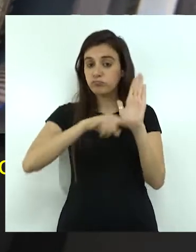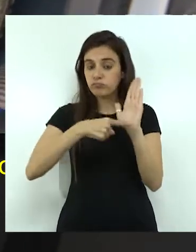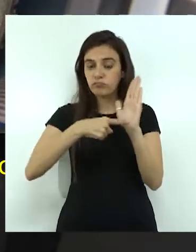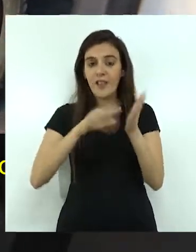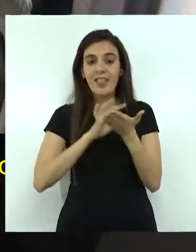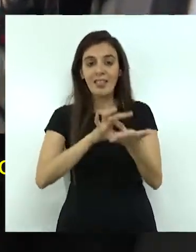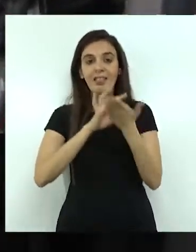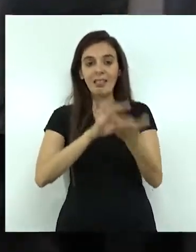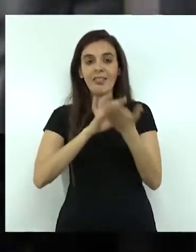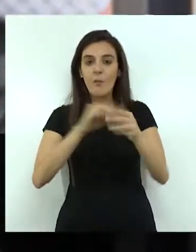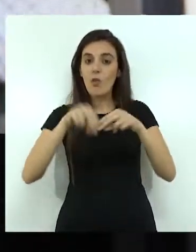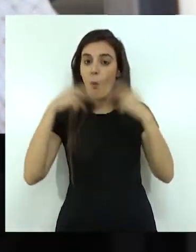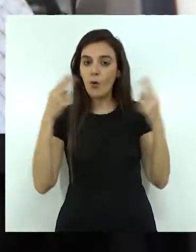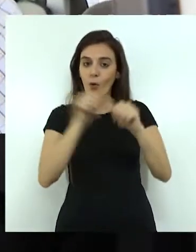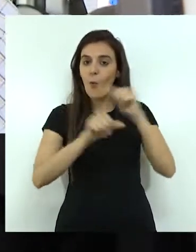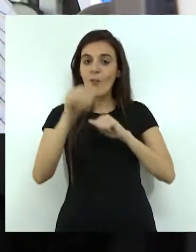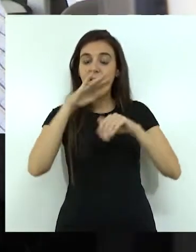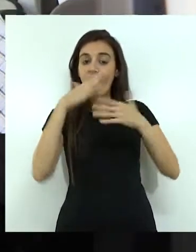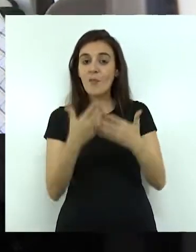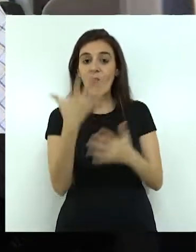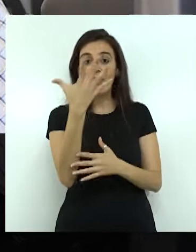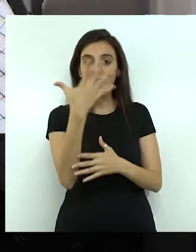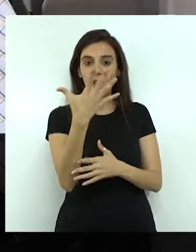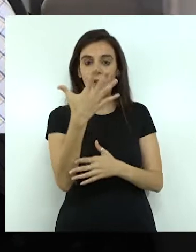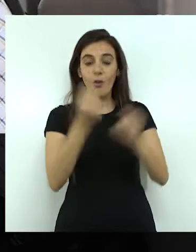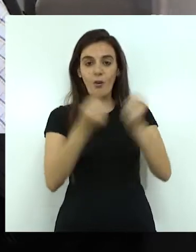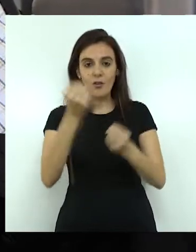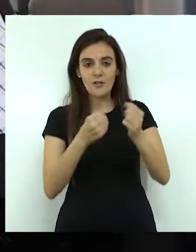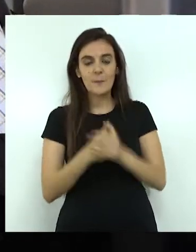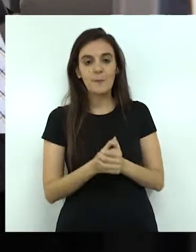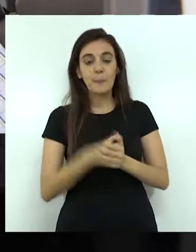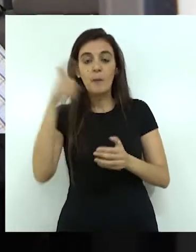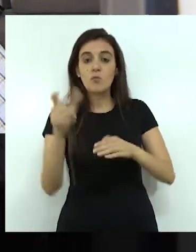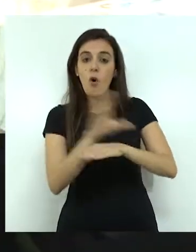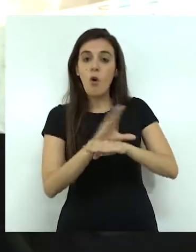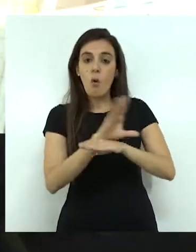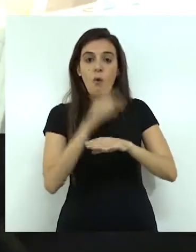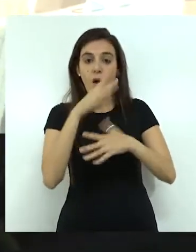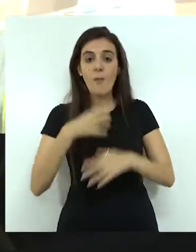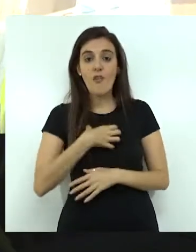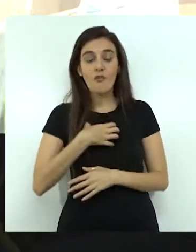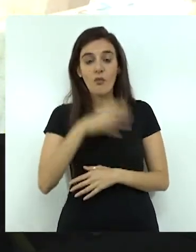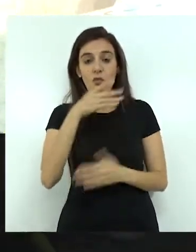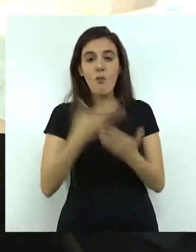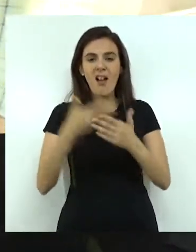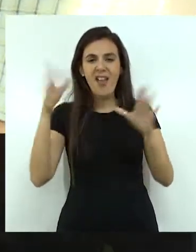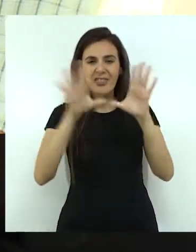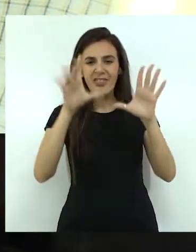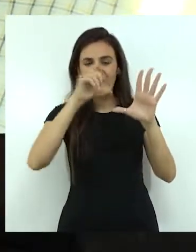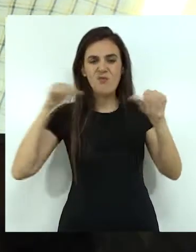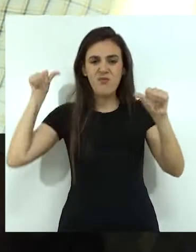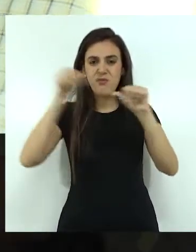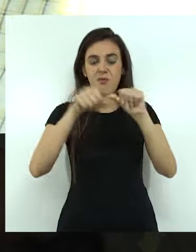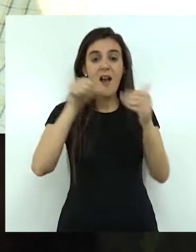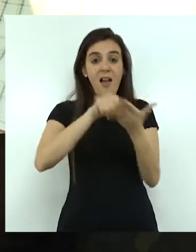este servicio público a partir de ahora van a ser cinco según el consejero de gobernación en funciones hacía más de diez años que no se daban